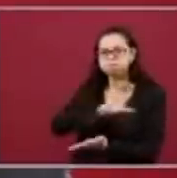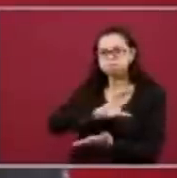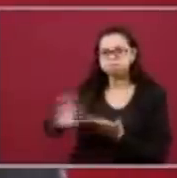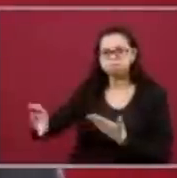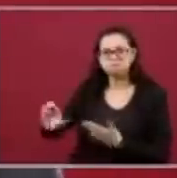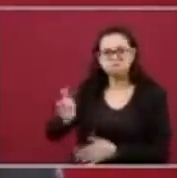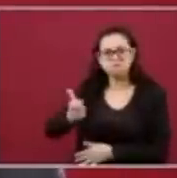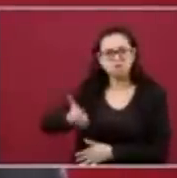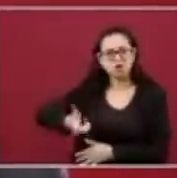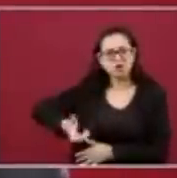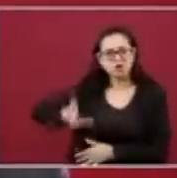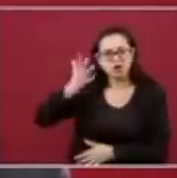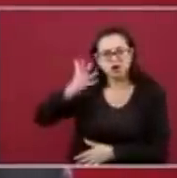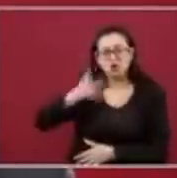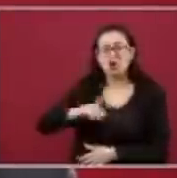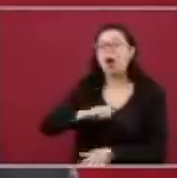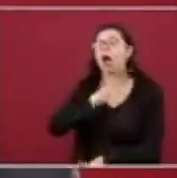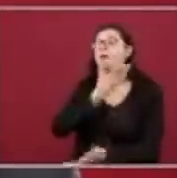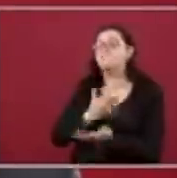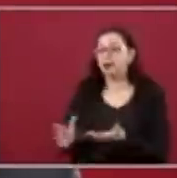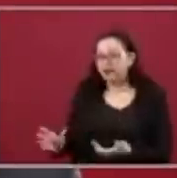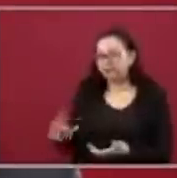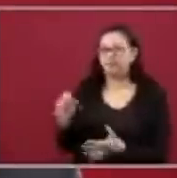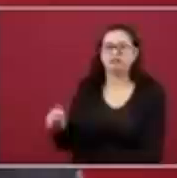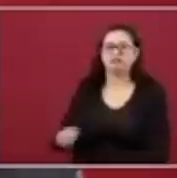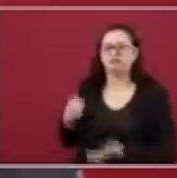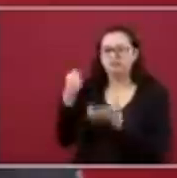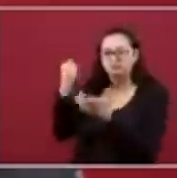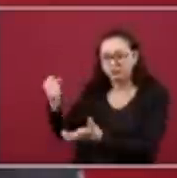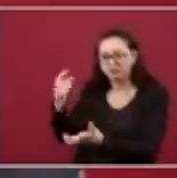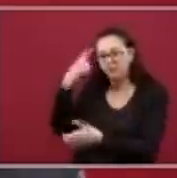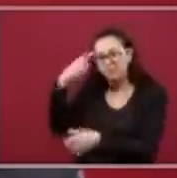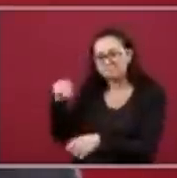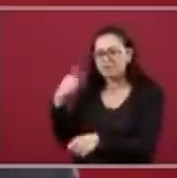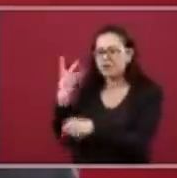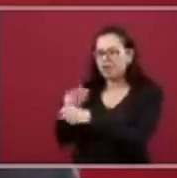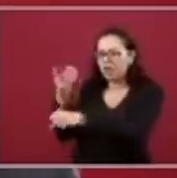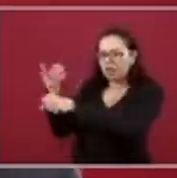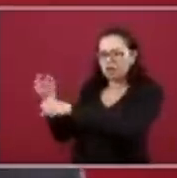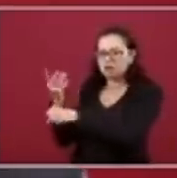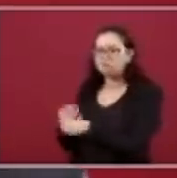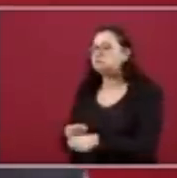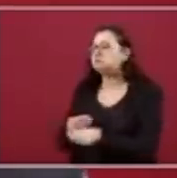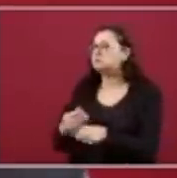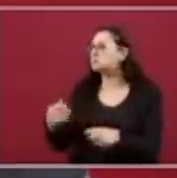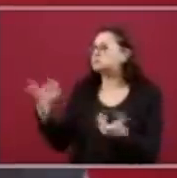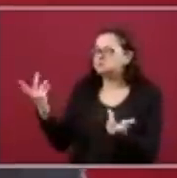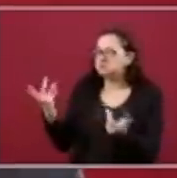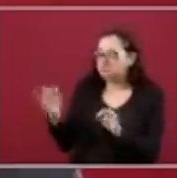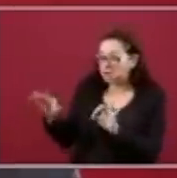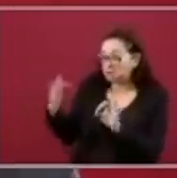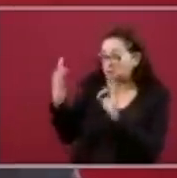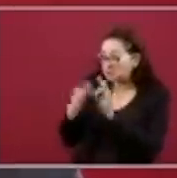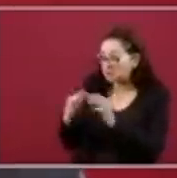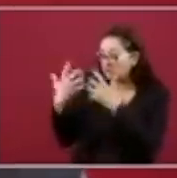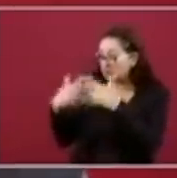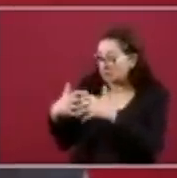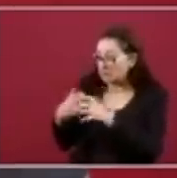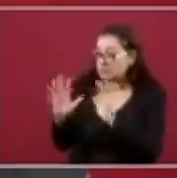destinaron recursos adicionales para rehabilitarlas y no se puede todavía terminar